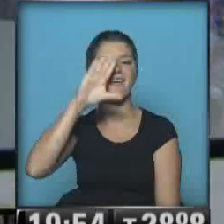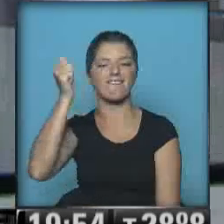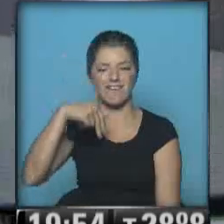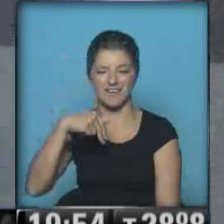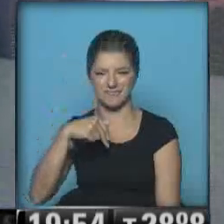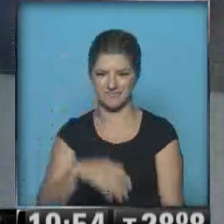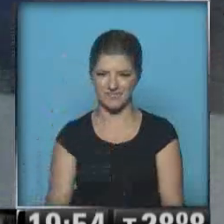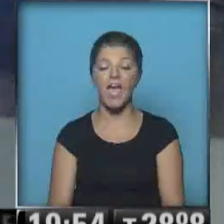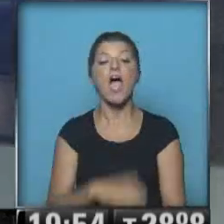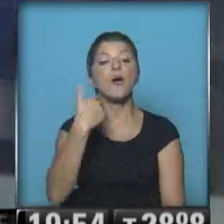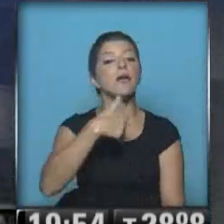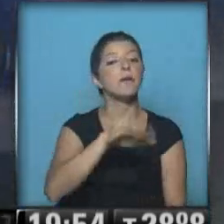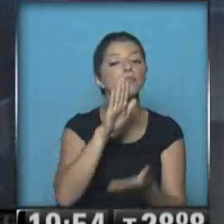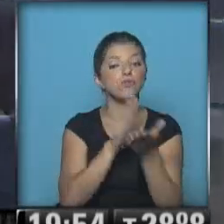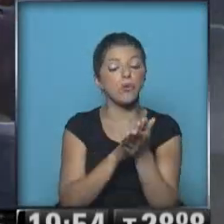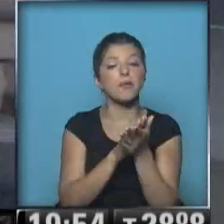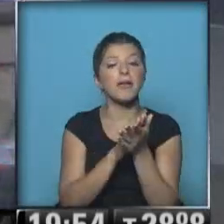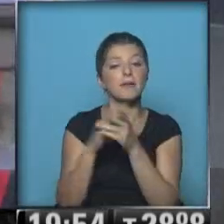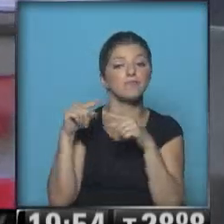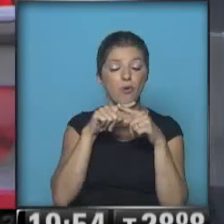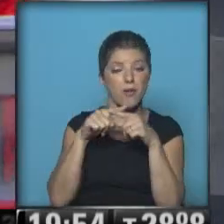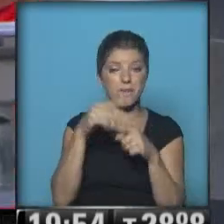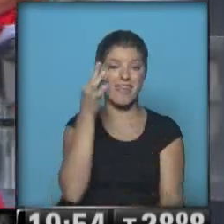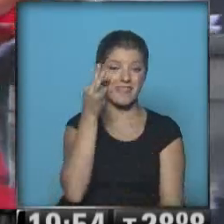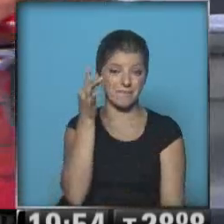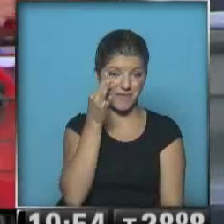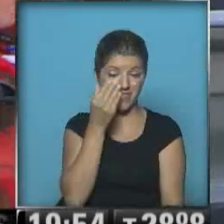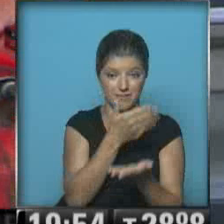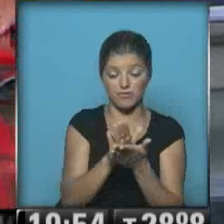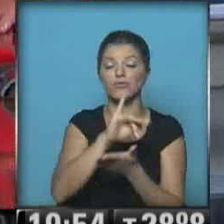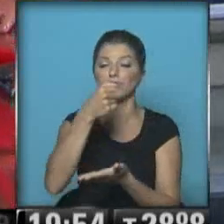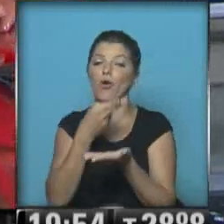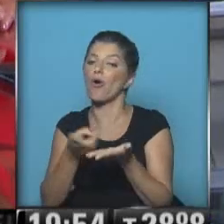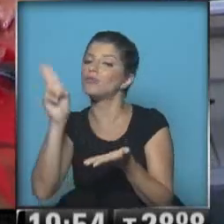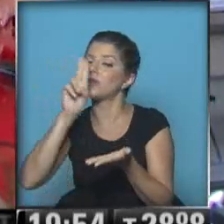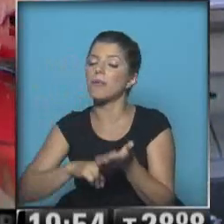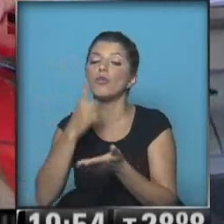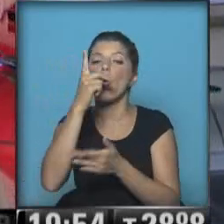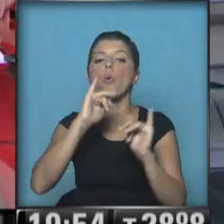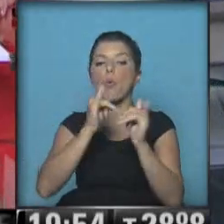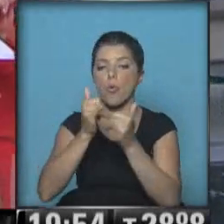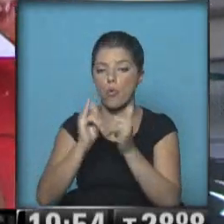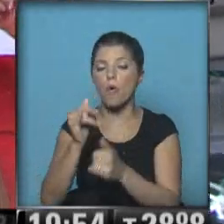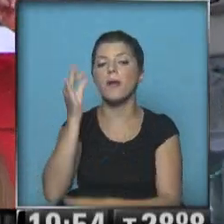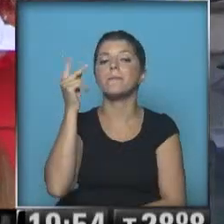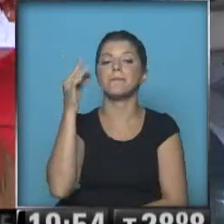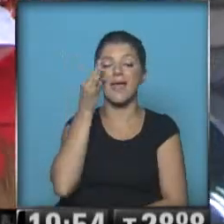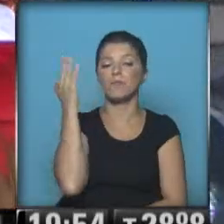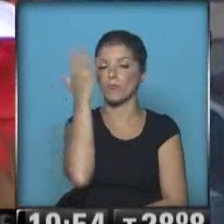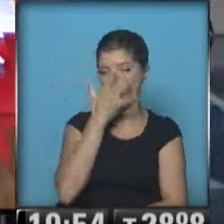Vamos a hablar ahora de la tensión racial en los Estados Unidos. Efectivamente, nuevamente la conmoción por el asesinato de un ciudadano negro en manos